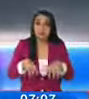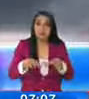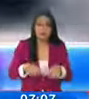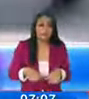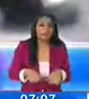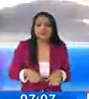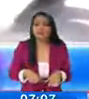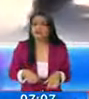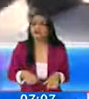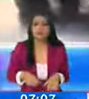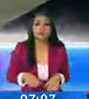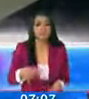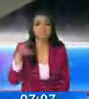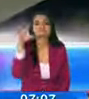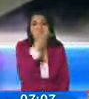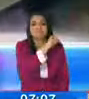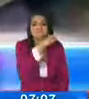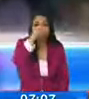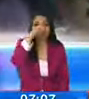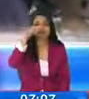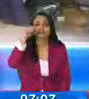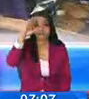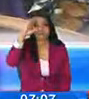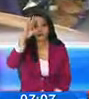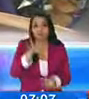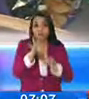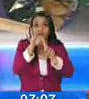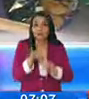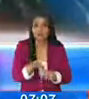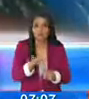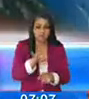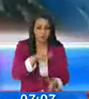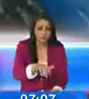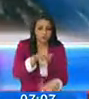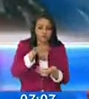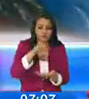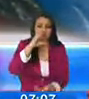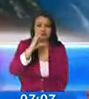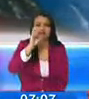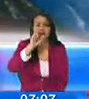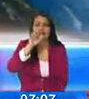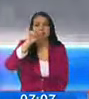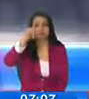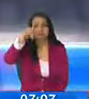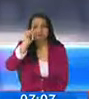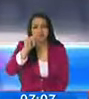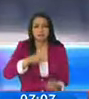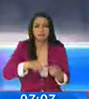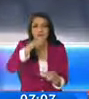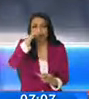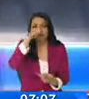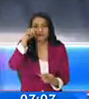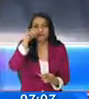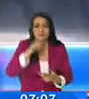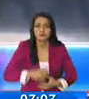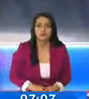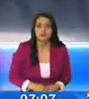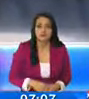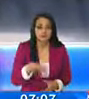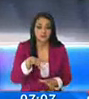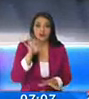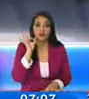que había producto prohibido. Agentes antinarcóticos encontraron creepy y pasta base de cocaína. Hemos encontrado evidencia que